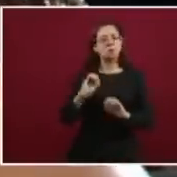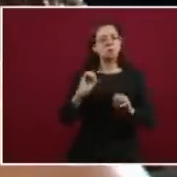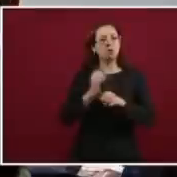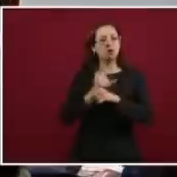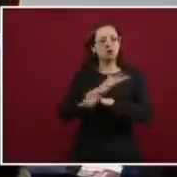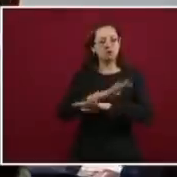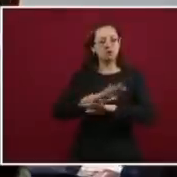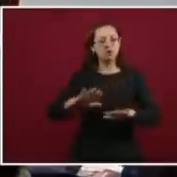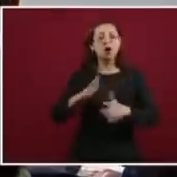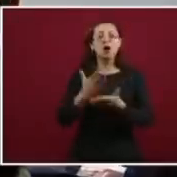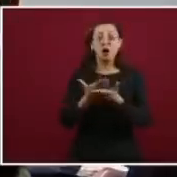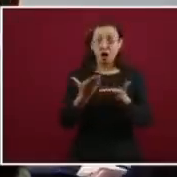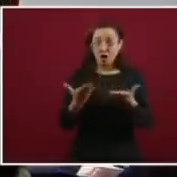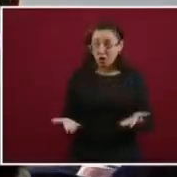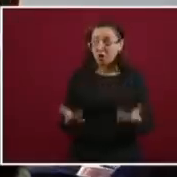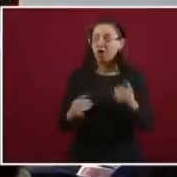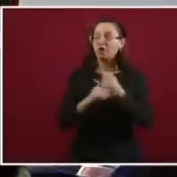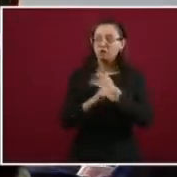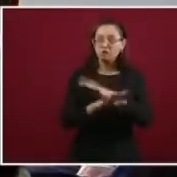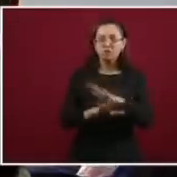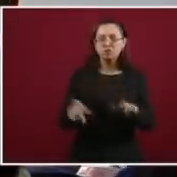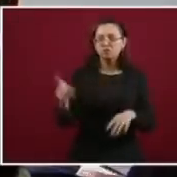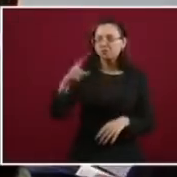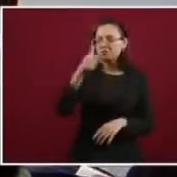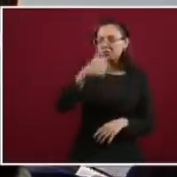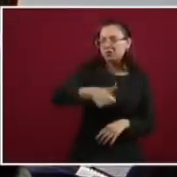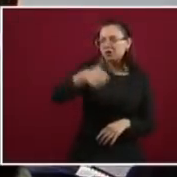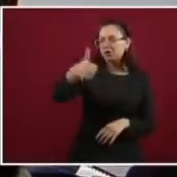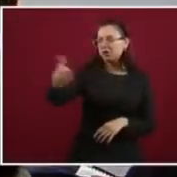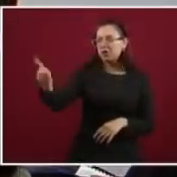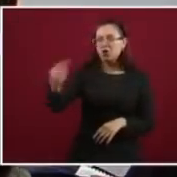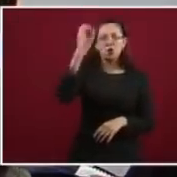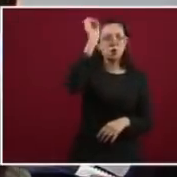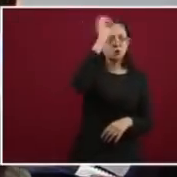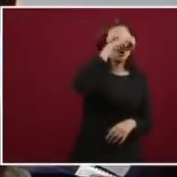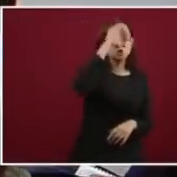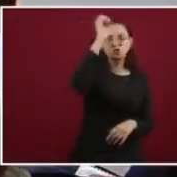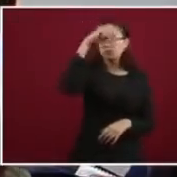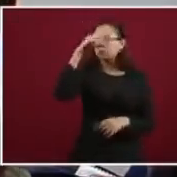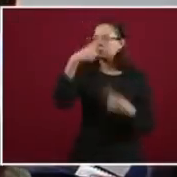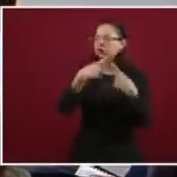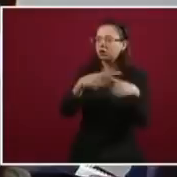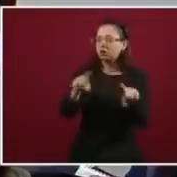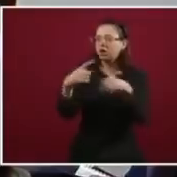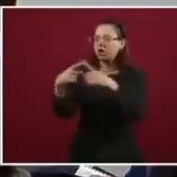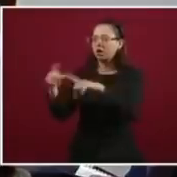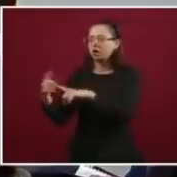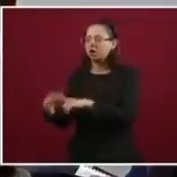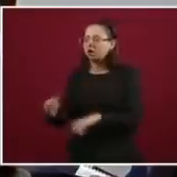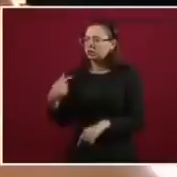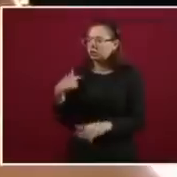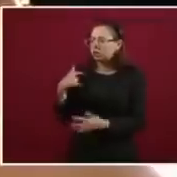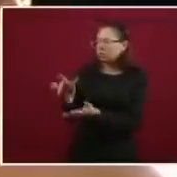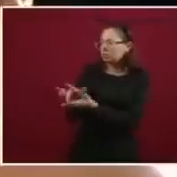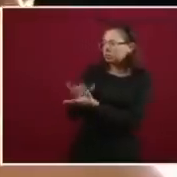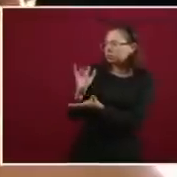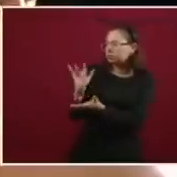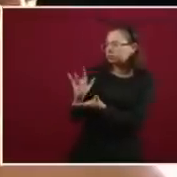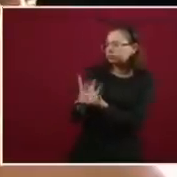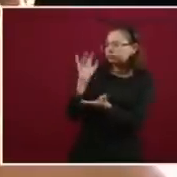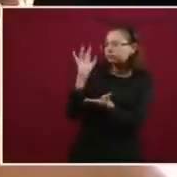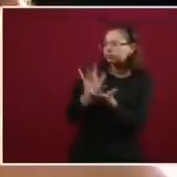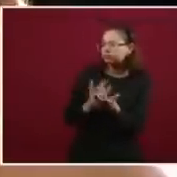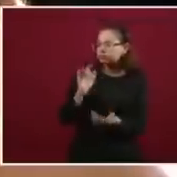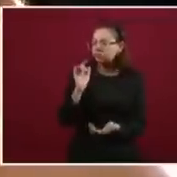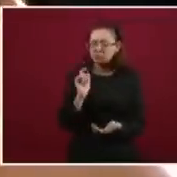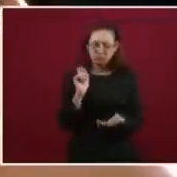en mi caso esto me ha permitido empezar a escribir ya hacer como un poquito de periodismo de análisis